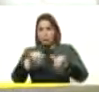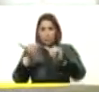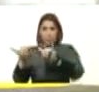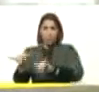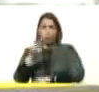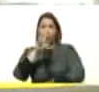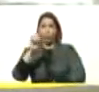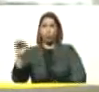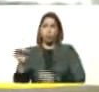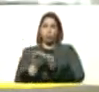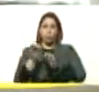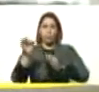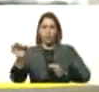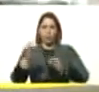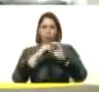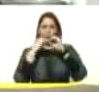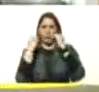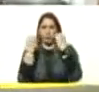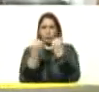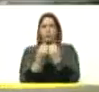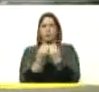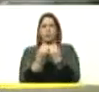la oficina del entonces CIFA,